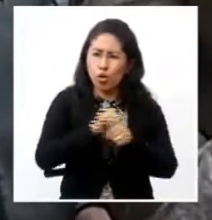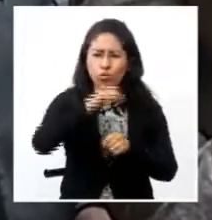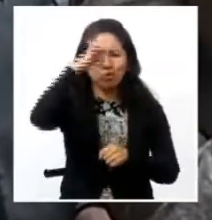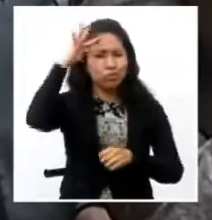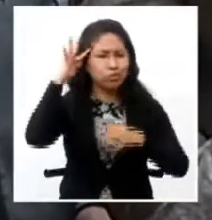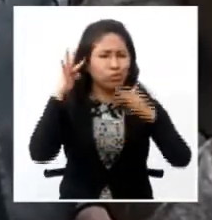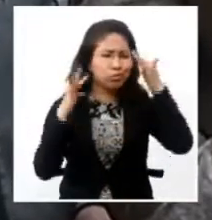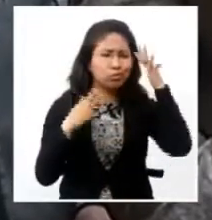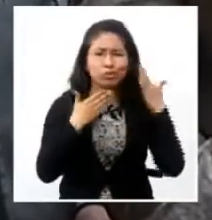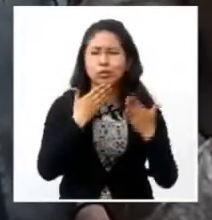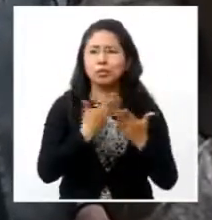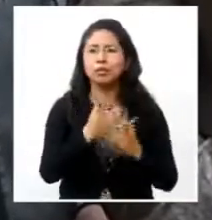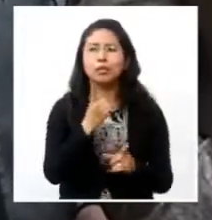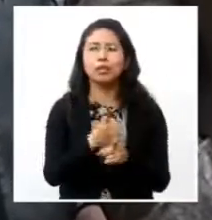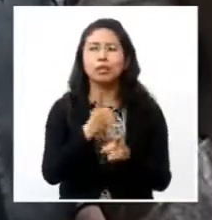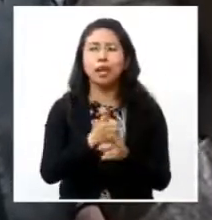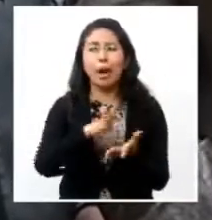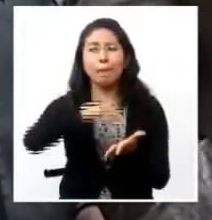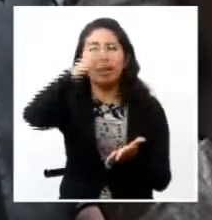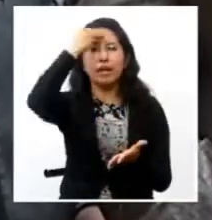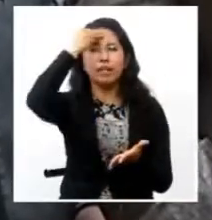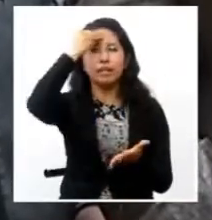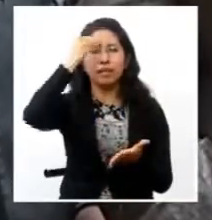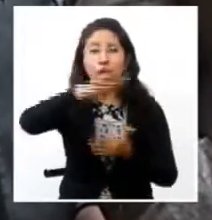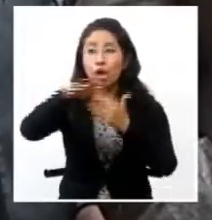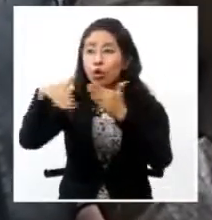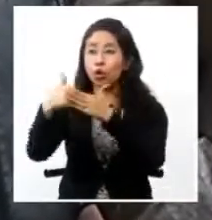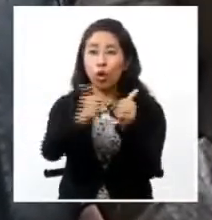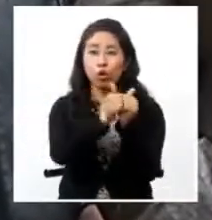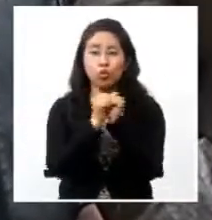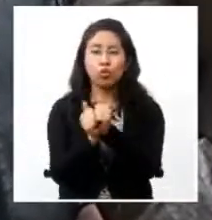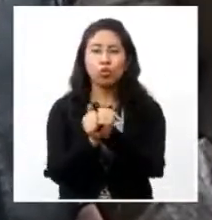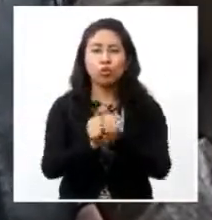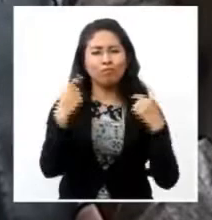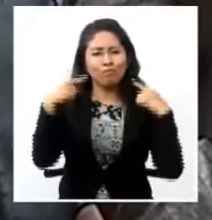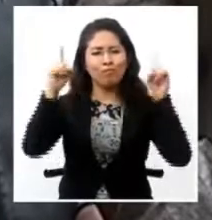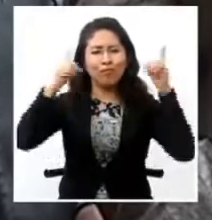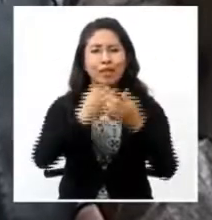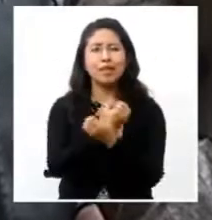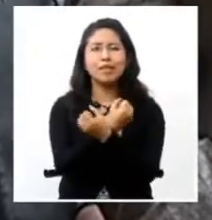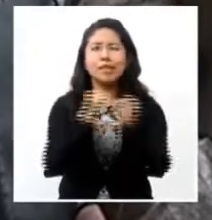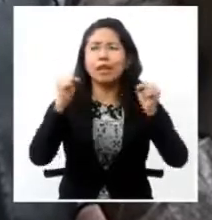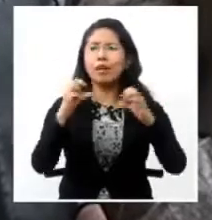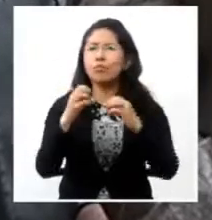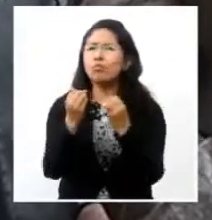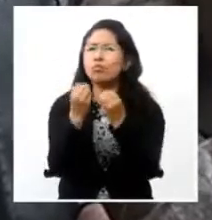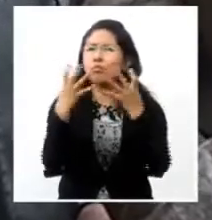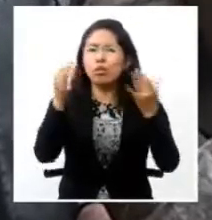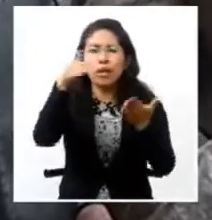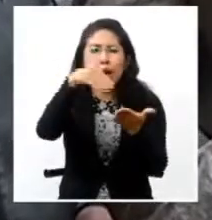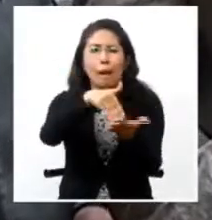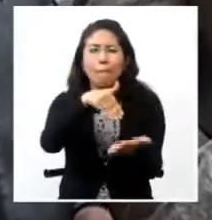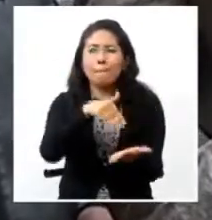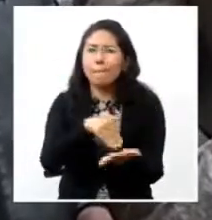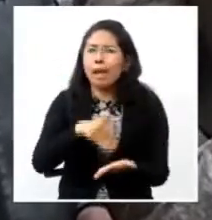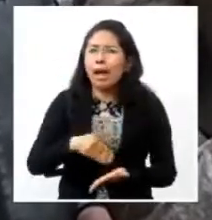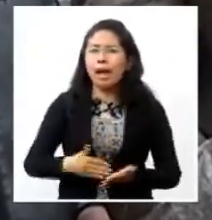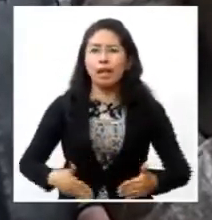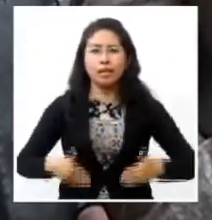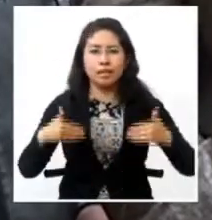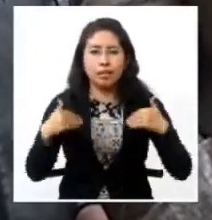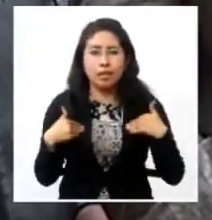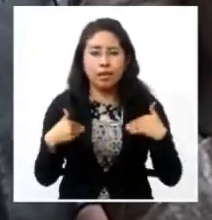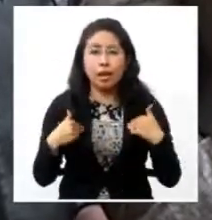la pena. Entre todos hemos logrado salvar miles y miles de vidas. Hemos